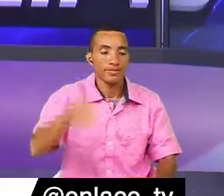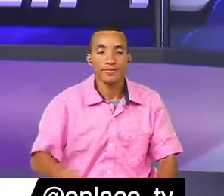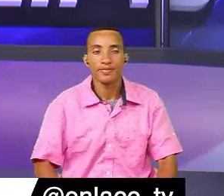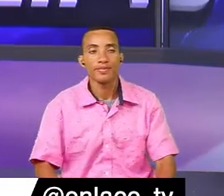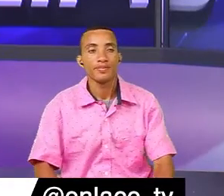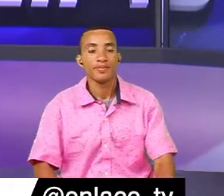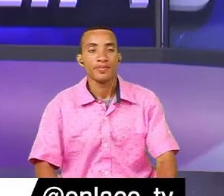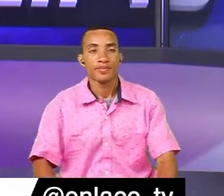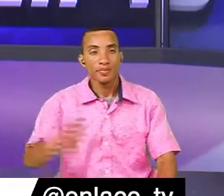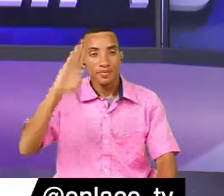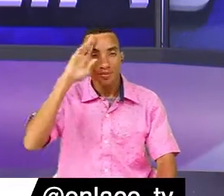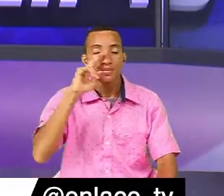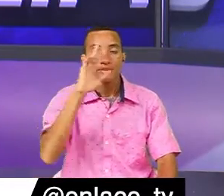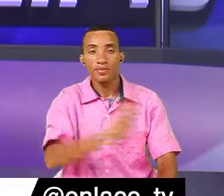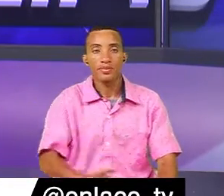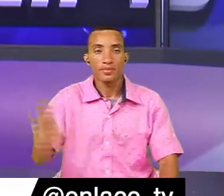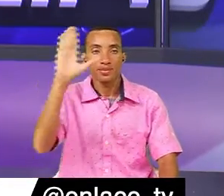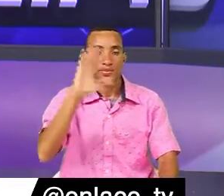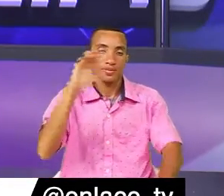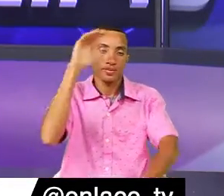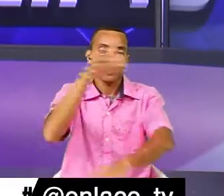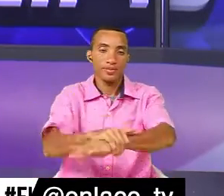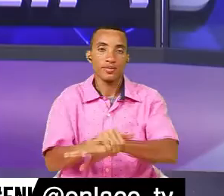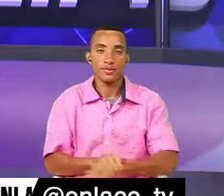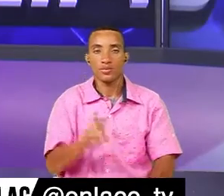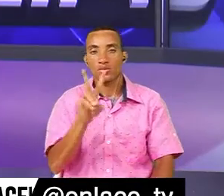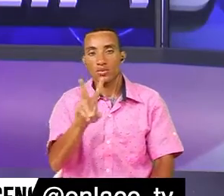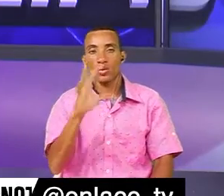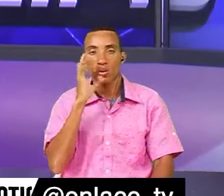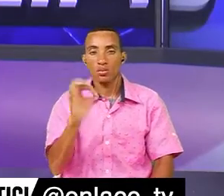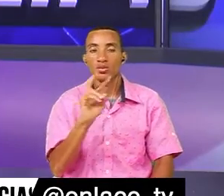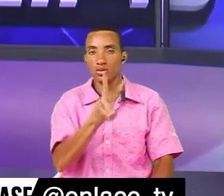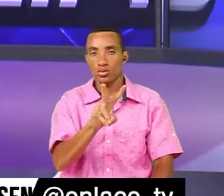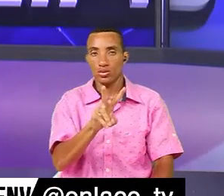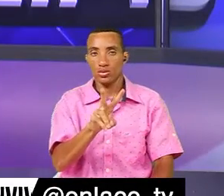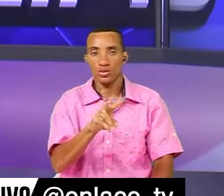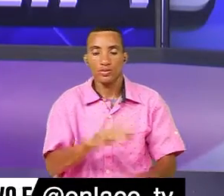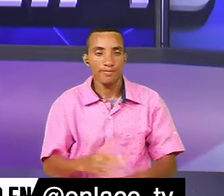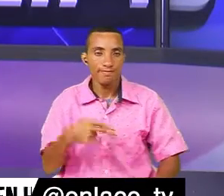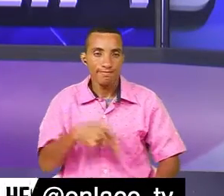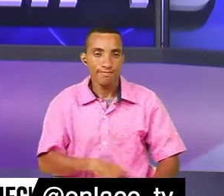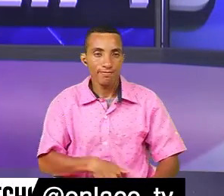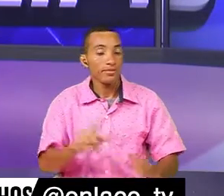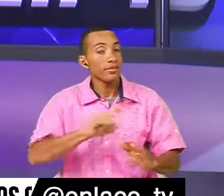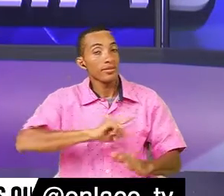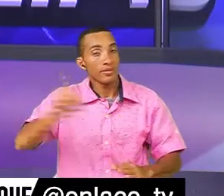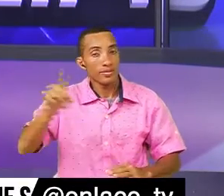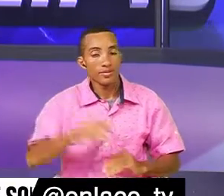La Policía Nacional capturó a dos hombres por los delitos de porte ilegal de armas y hurto.